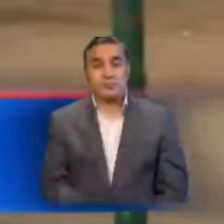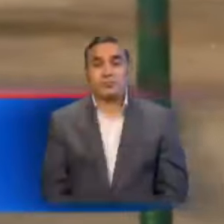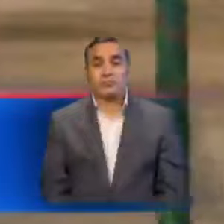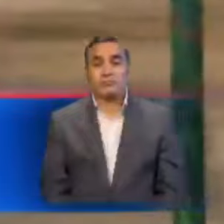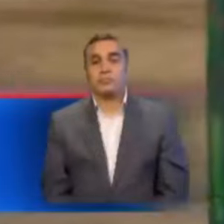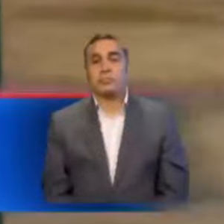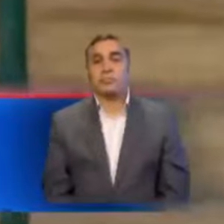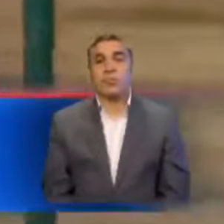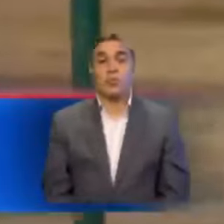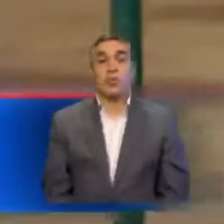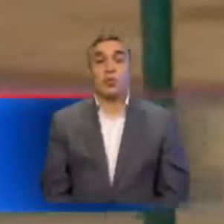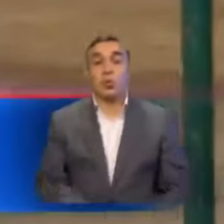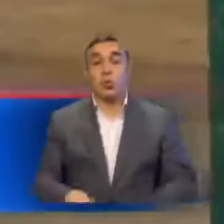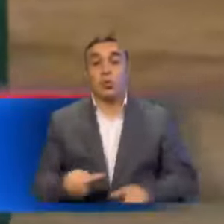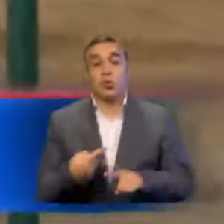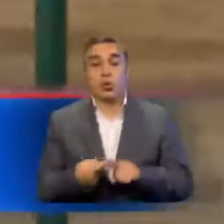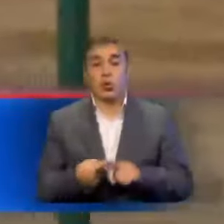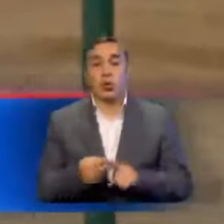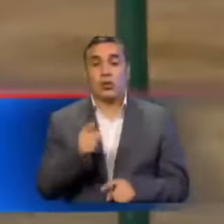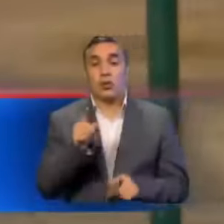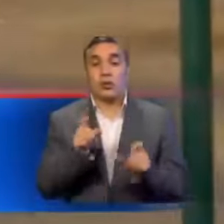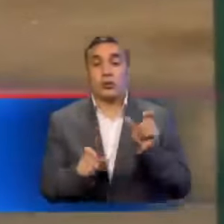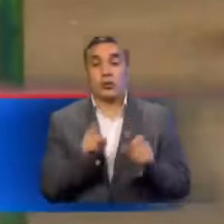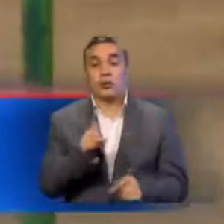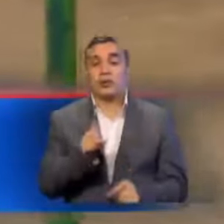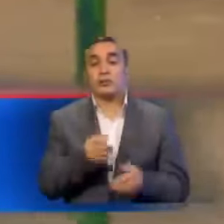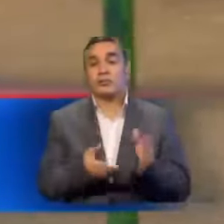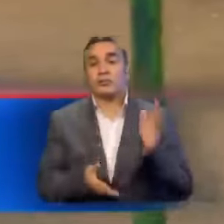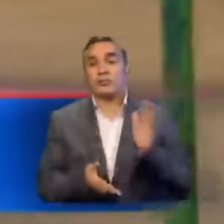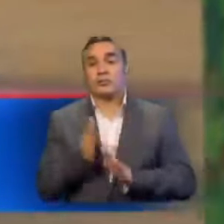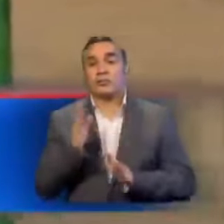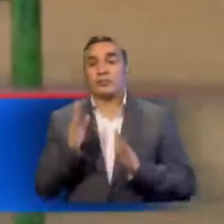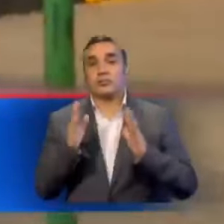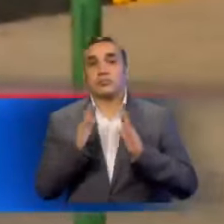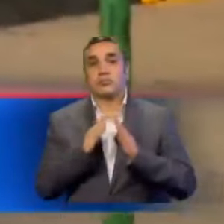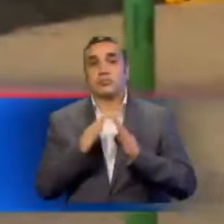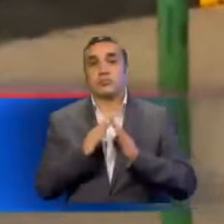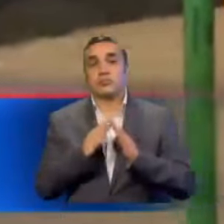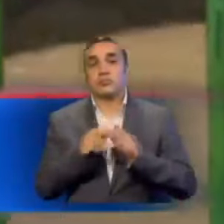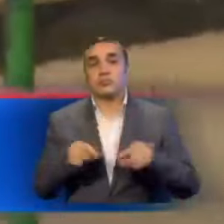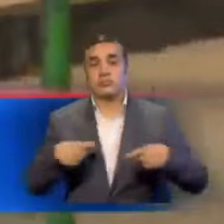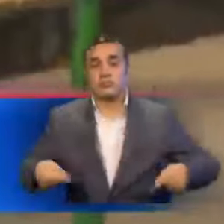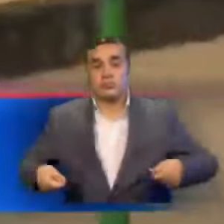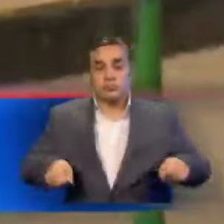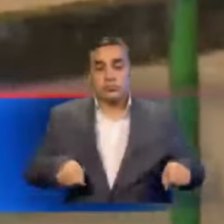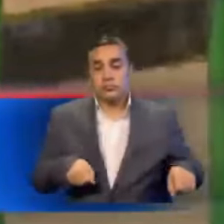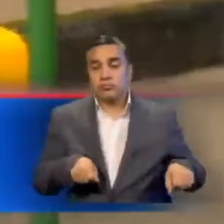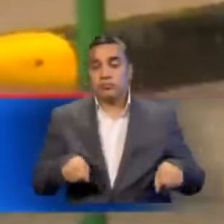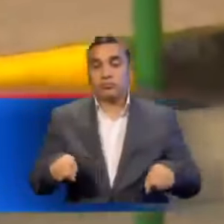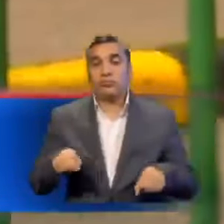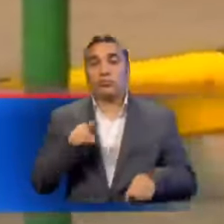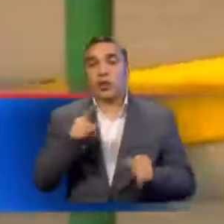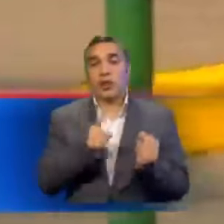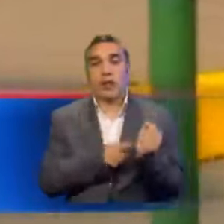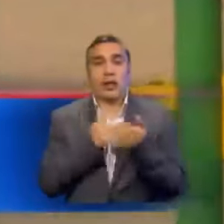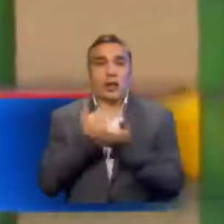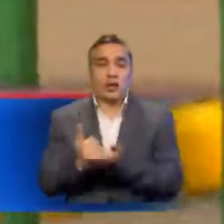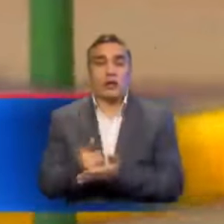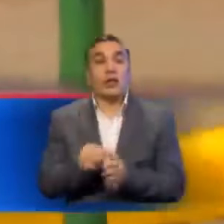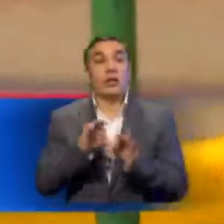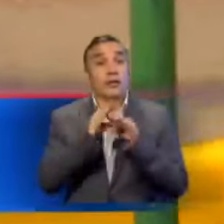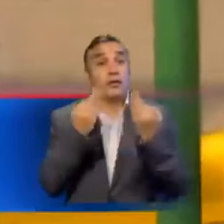corresponden al momento exacto en donde él es sacado en una silla de ruedas por una de sus hermanas.